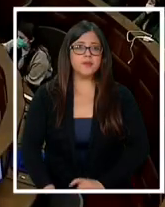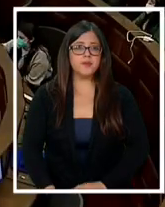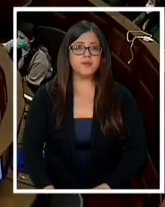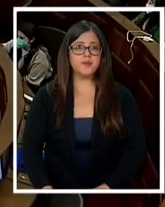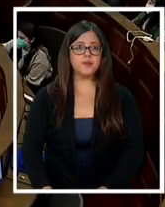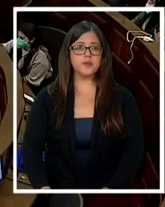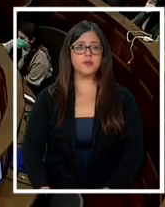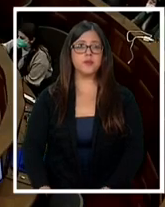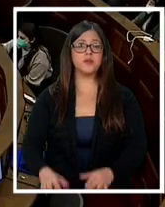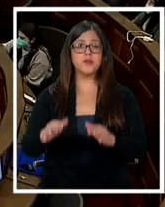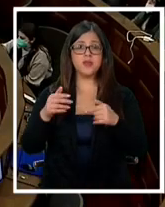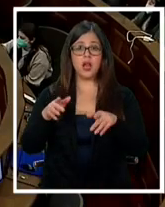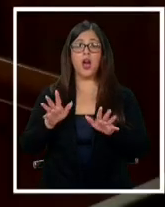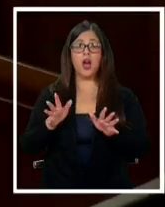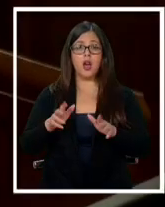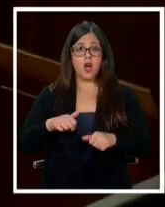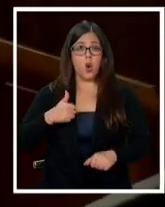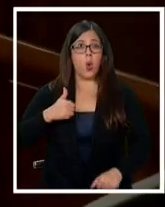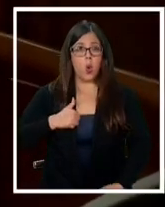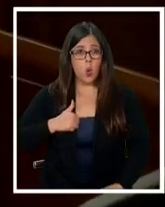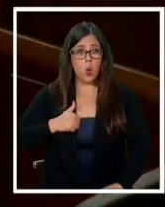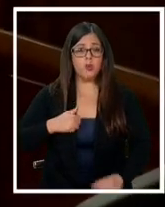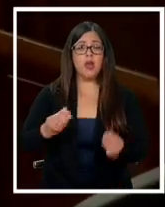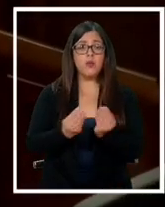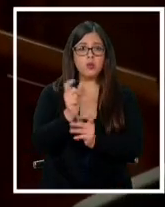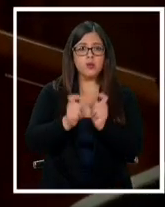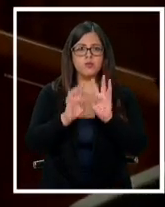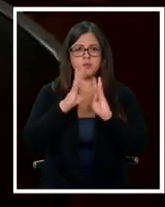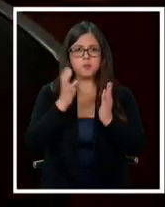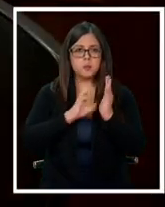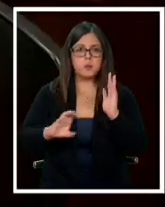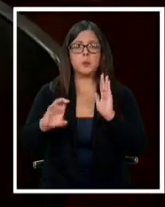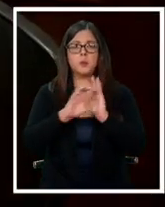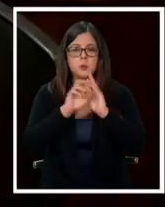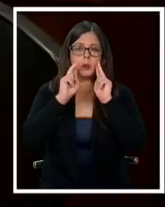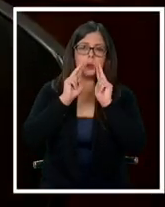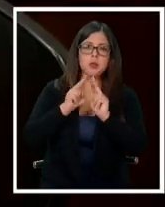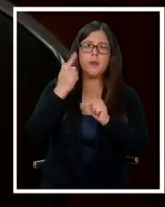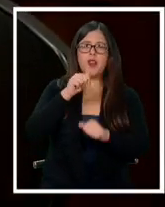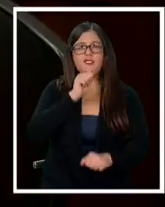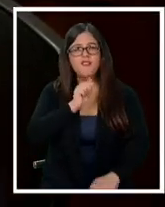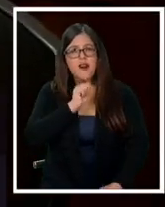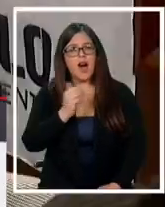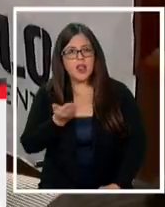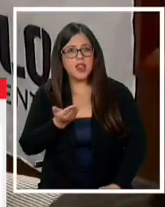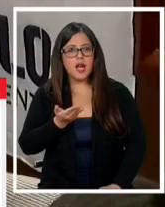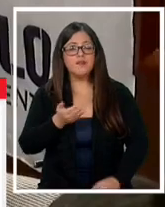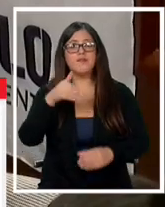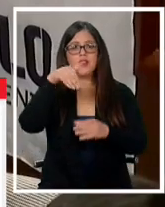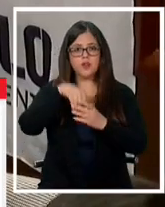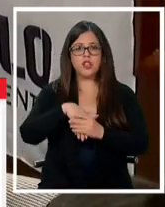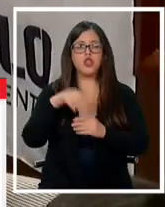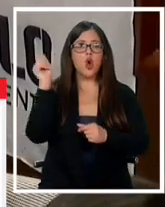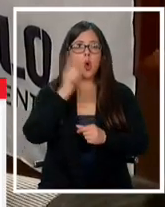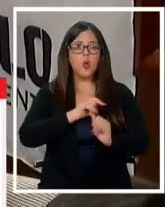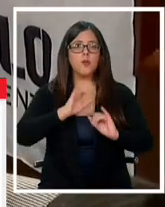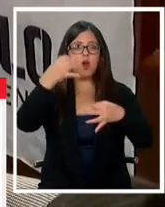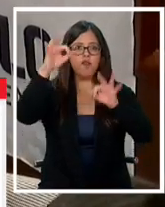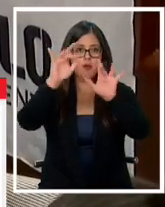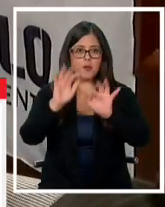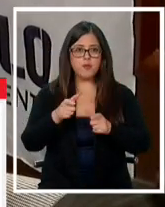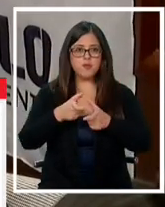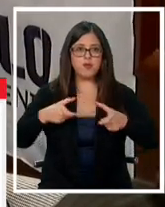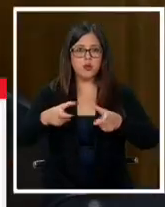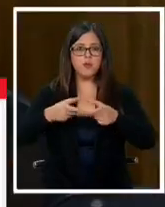con la sensación del deber cumplido estaban varios en el pleno de la convención pero algo aún faltaba la votación del último informe de la